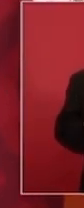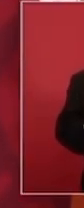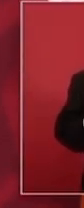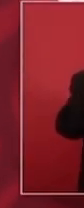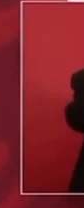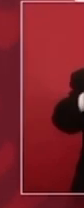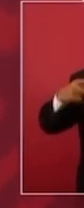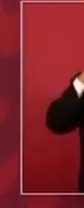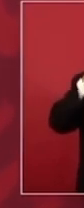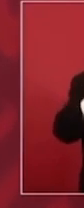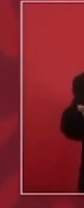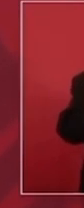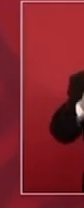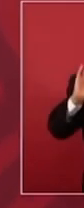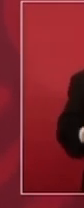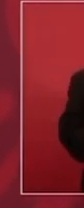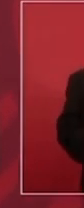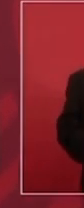autodeterminación de los pueblos.